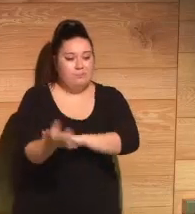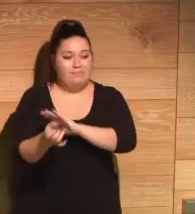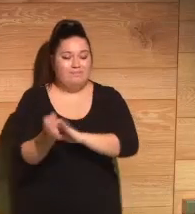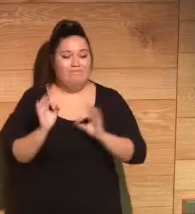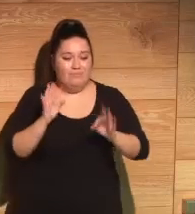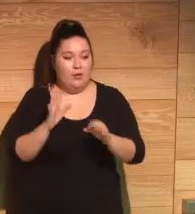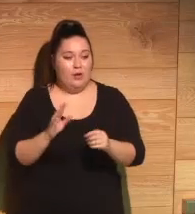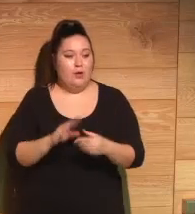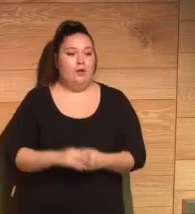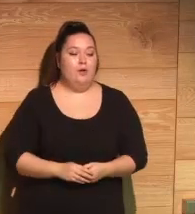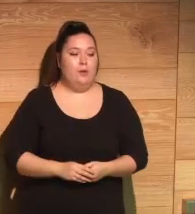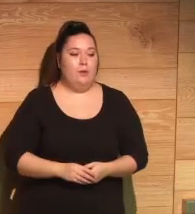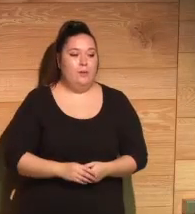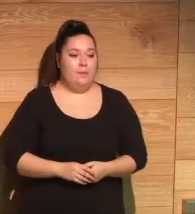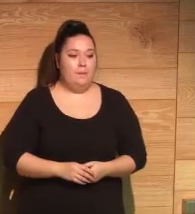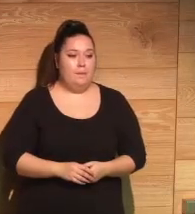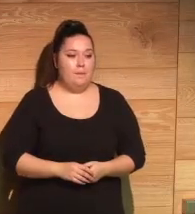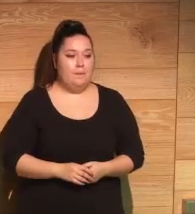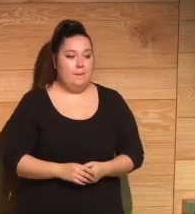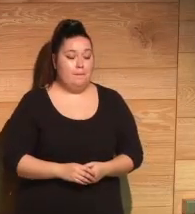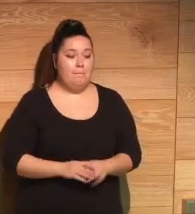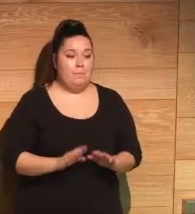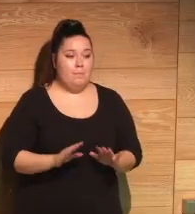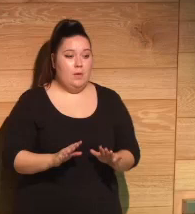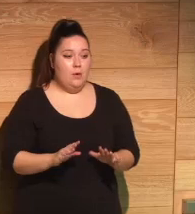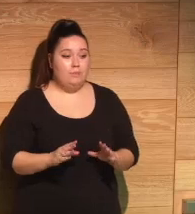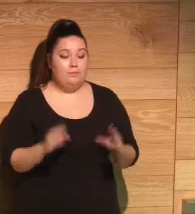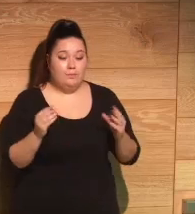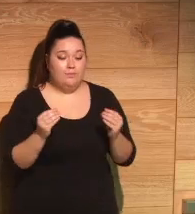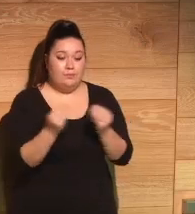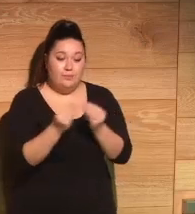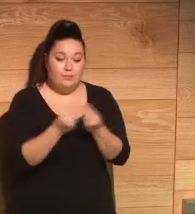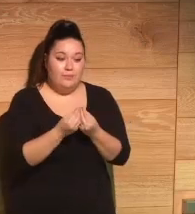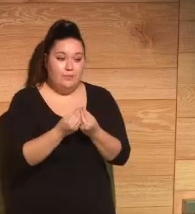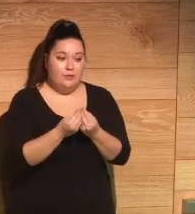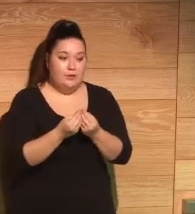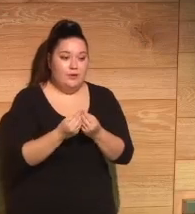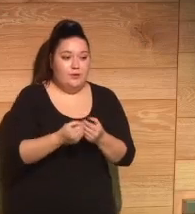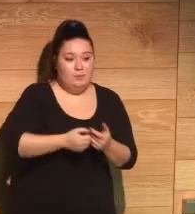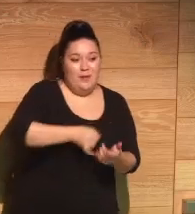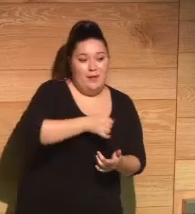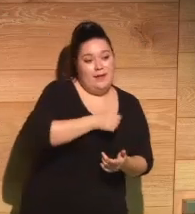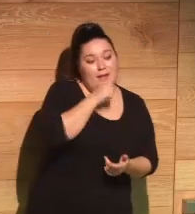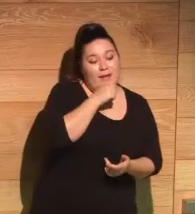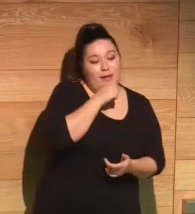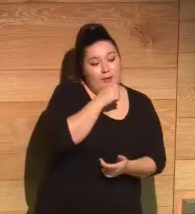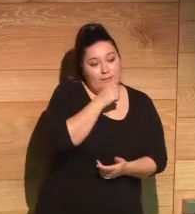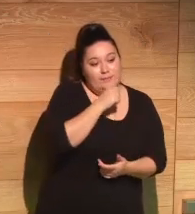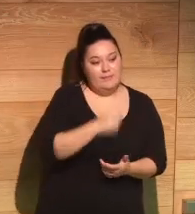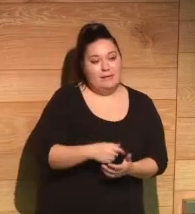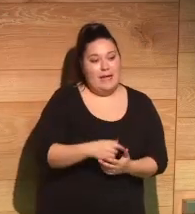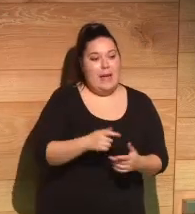existen. Y ya cierro diciendo una cosa. Junto con la gerontocracia, que es evidente que existe, y me parece natural que exista, porque son la gente